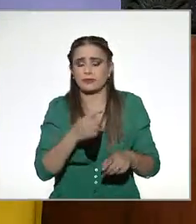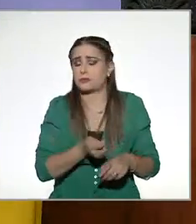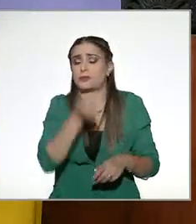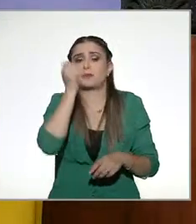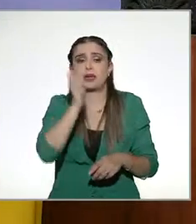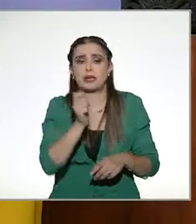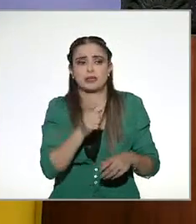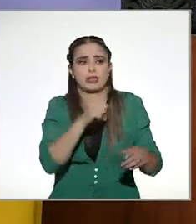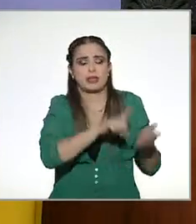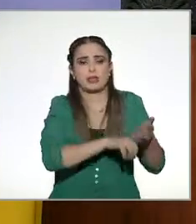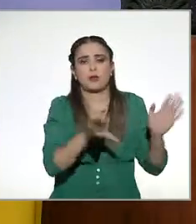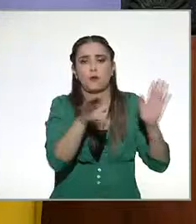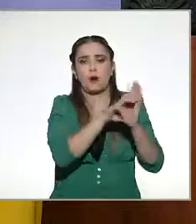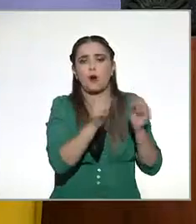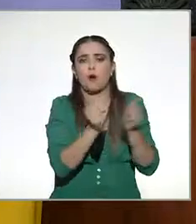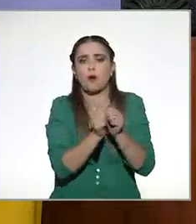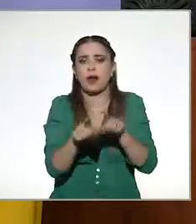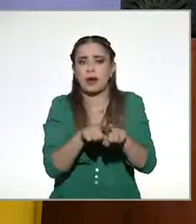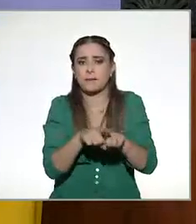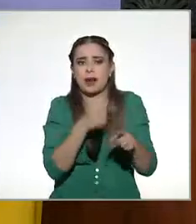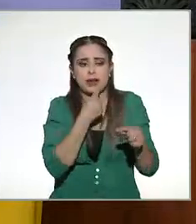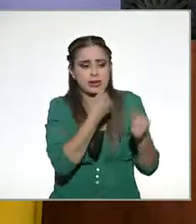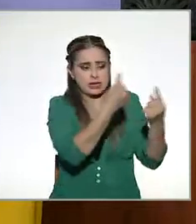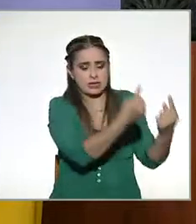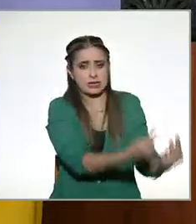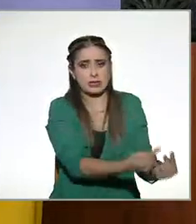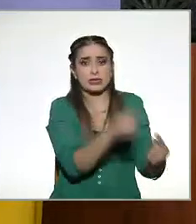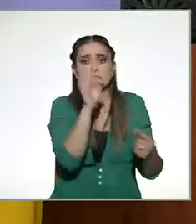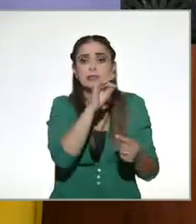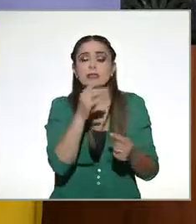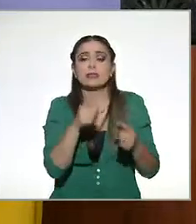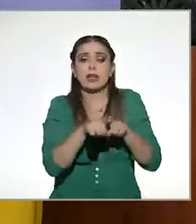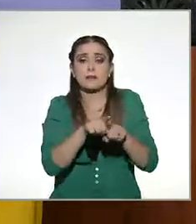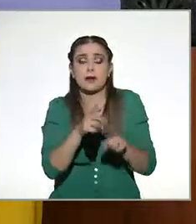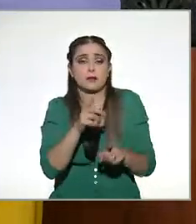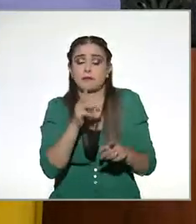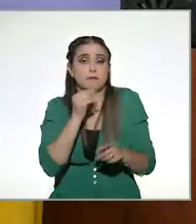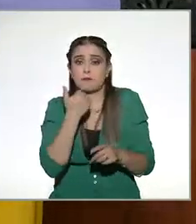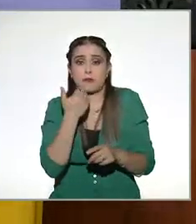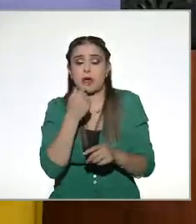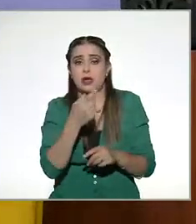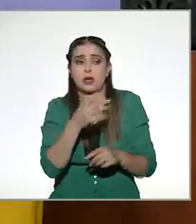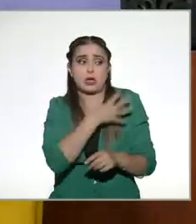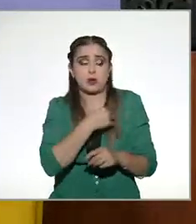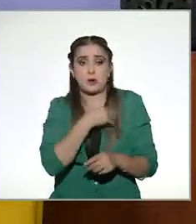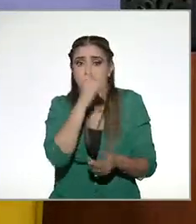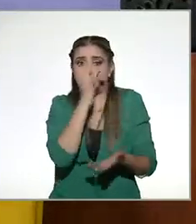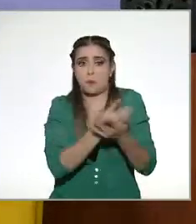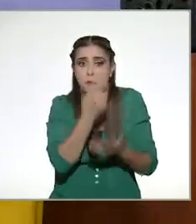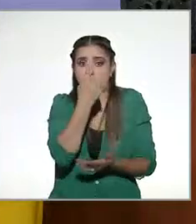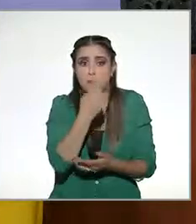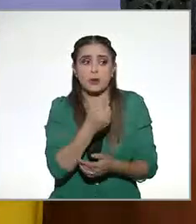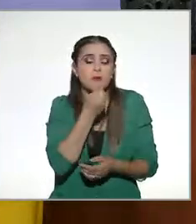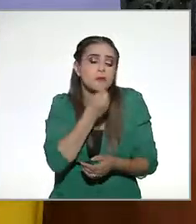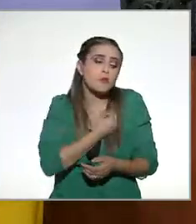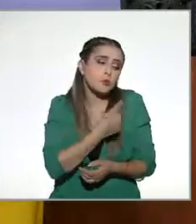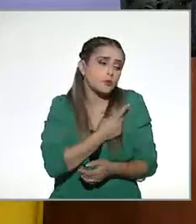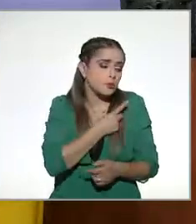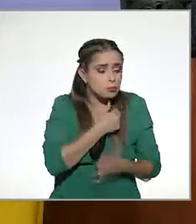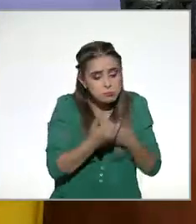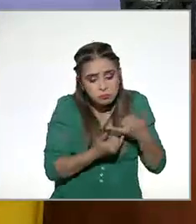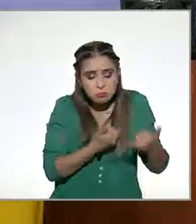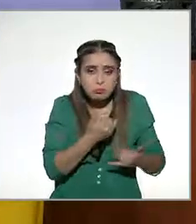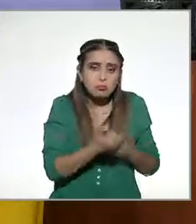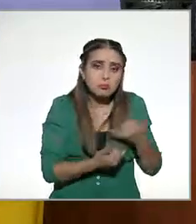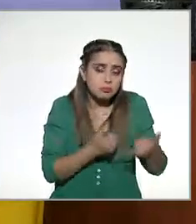es la habitación con los hermanos, una habitación que se comparte. Quien no tiene hermanos... si no tiene hermanos... Se convierte, los amigos a veces, en esa hermandad. O sea, los